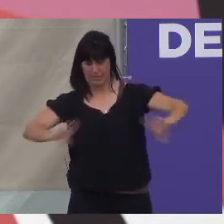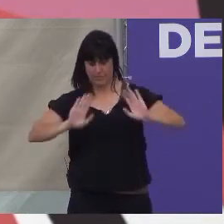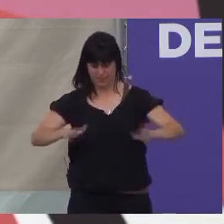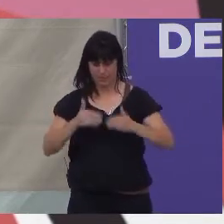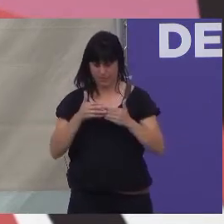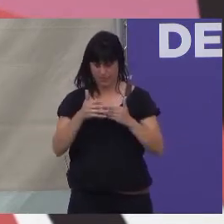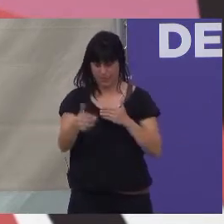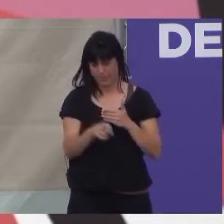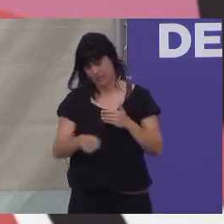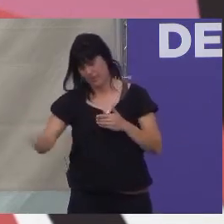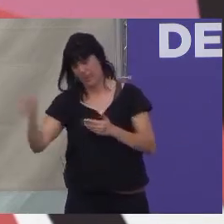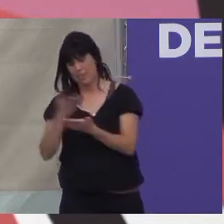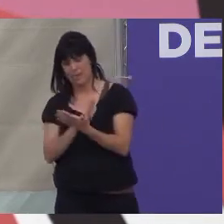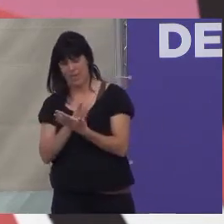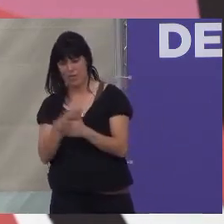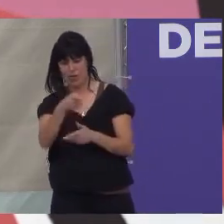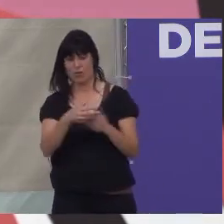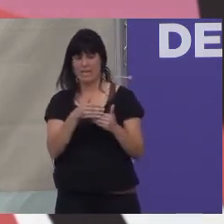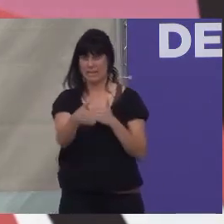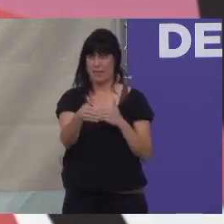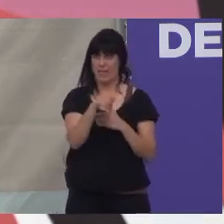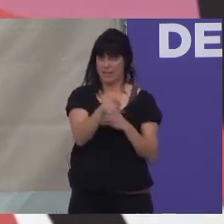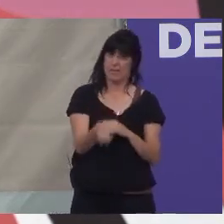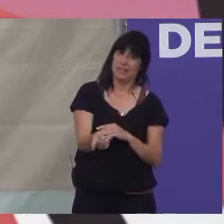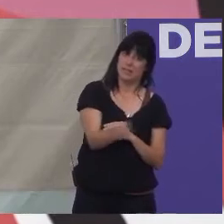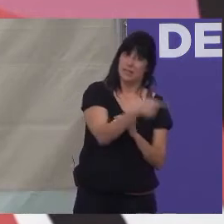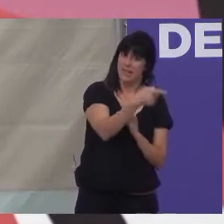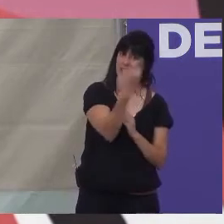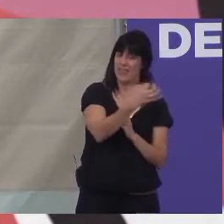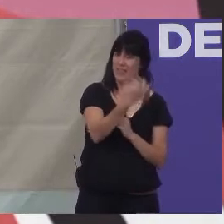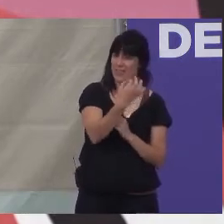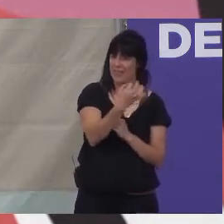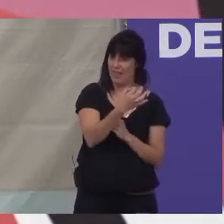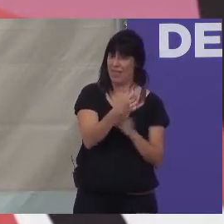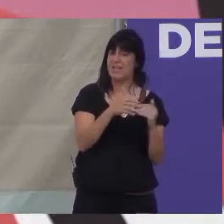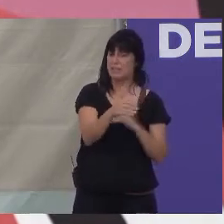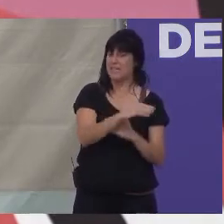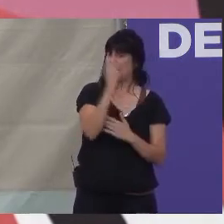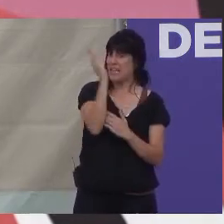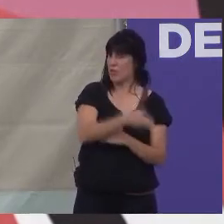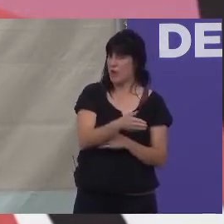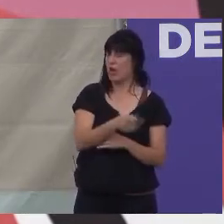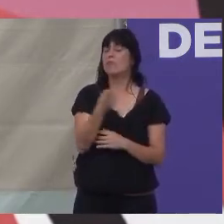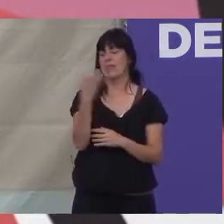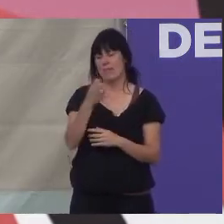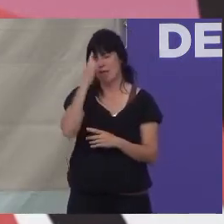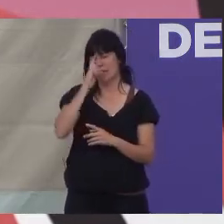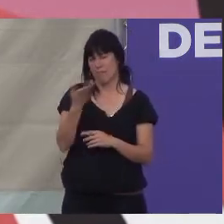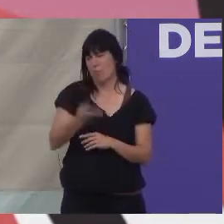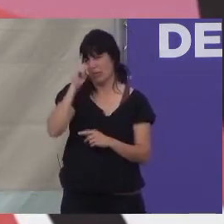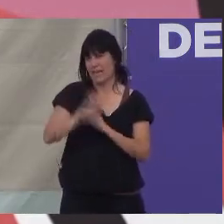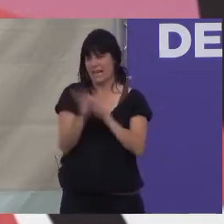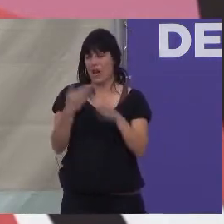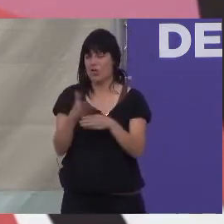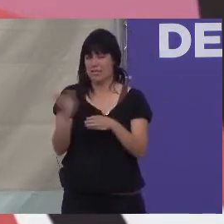que van a mediación de los que tienen que resolverse con un expediente sancionador, es importante distinguirlos.